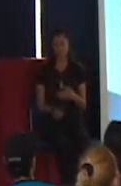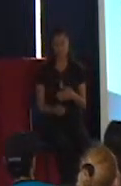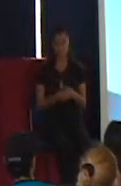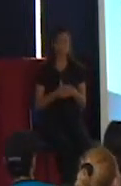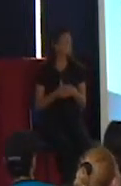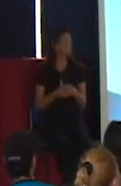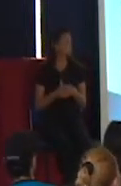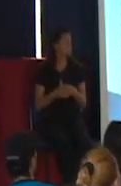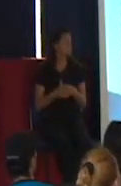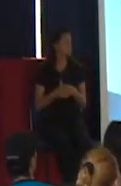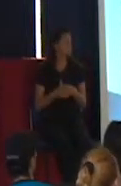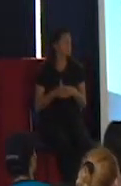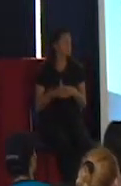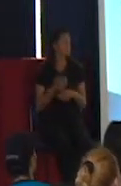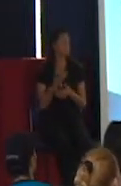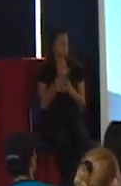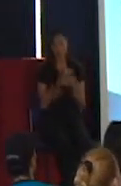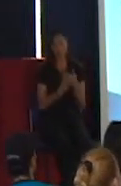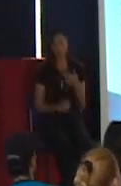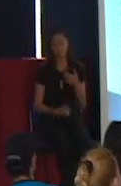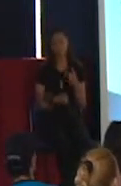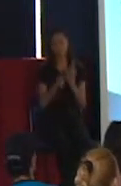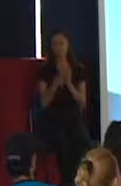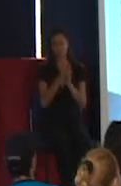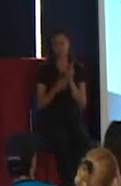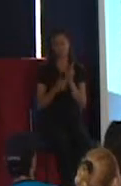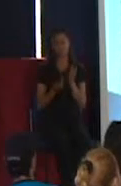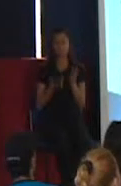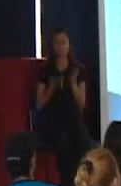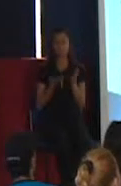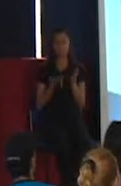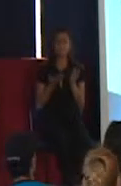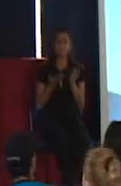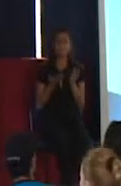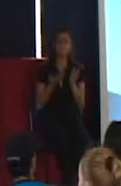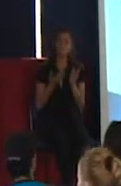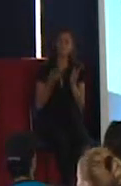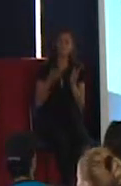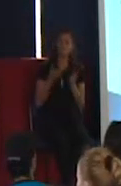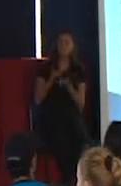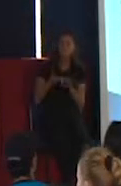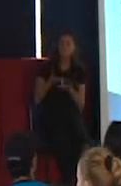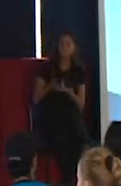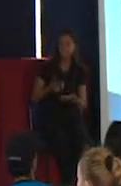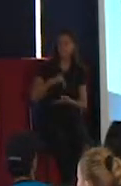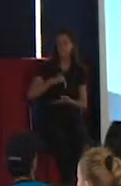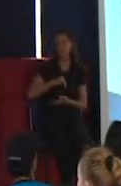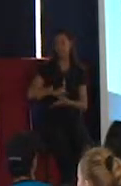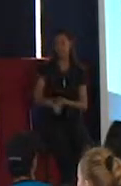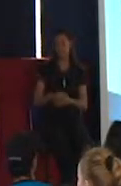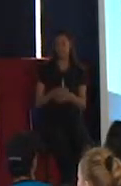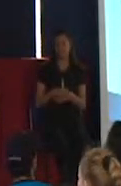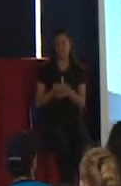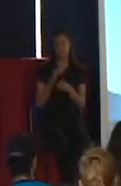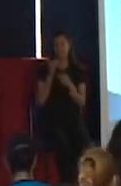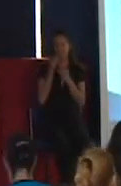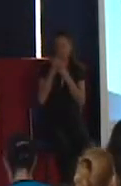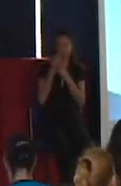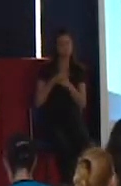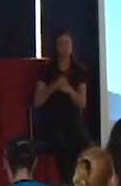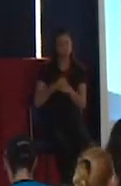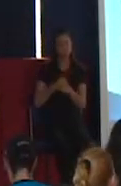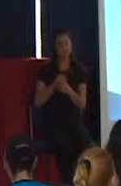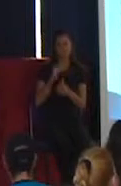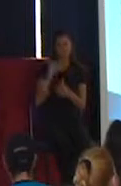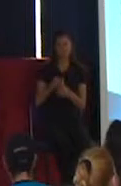que hay una serie de garantías de derechos, ¿cierto?, de derechos fundamentales, ¿sí?,